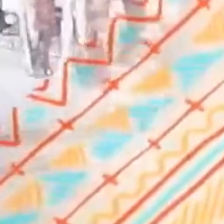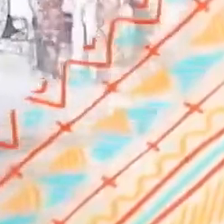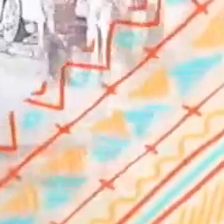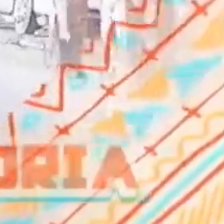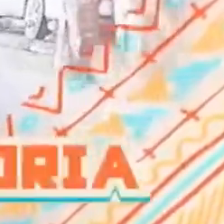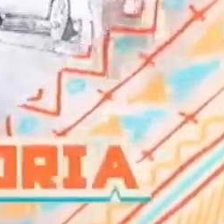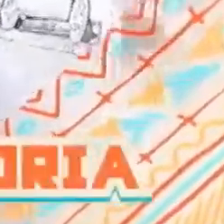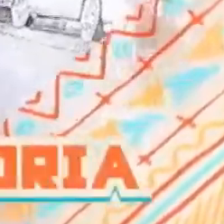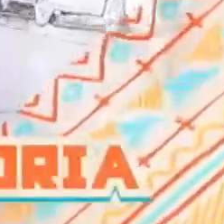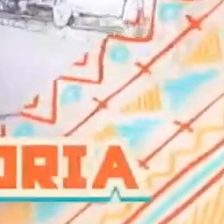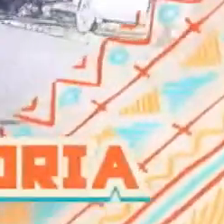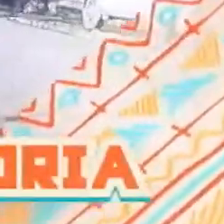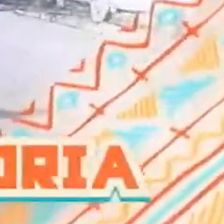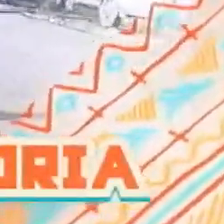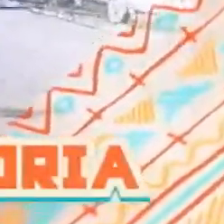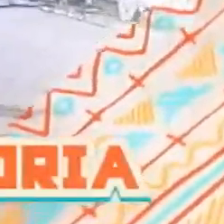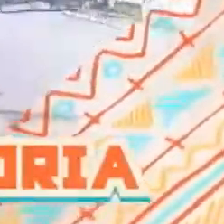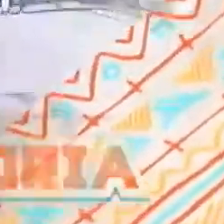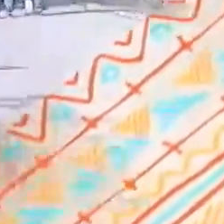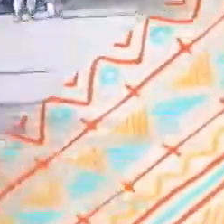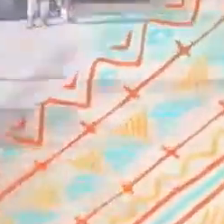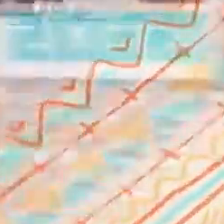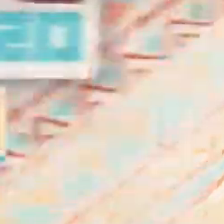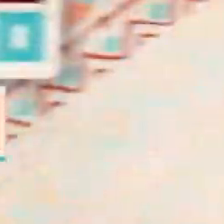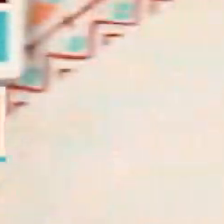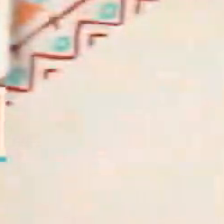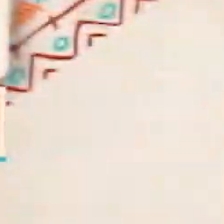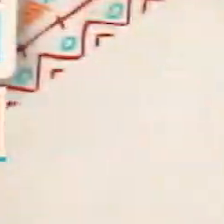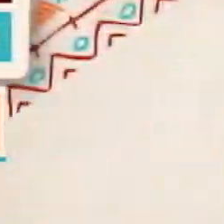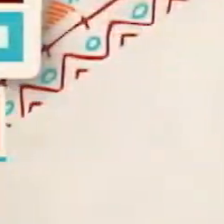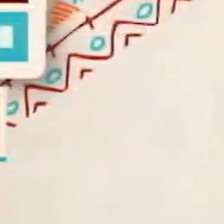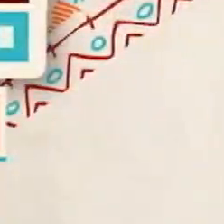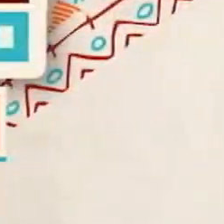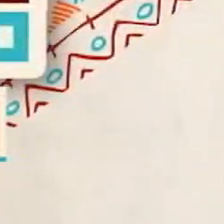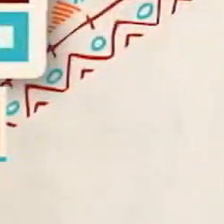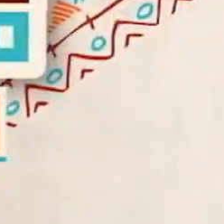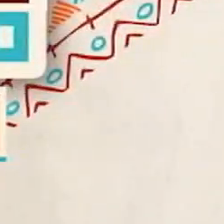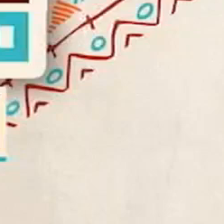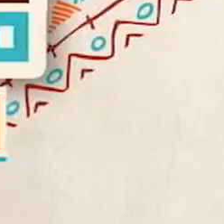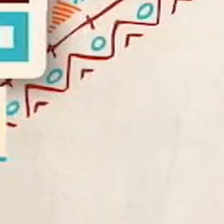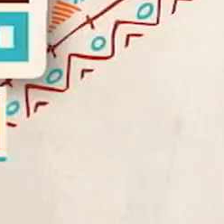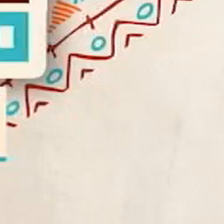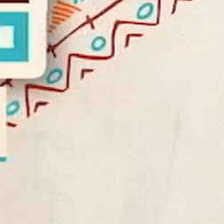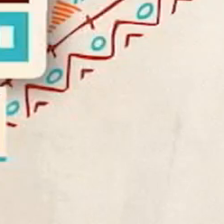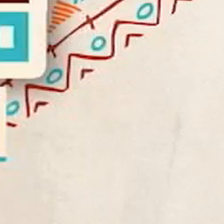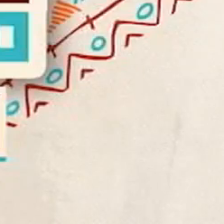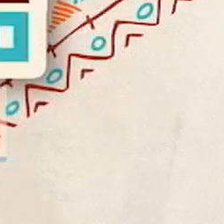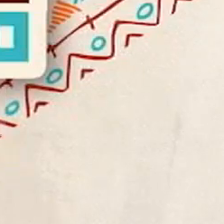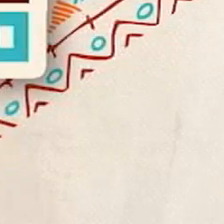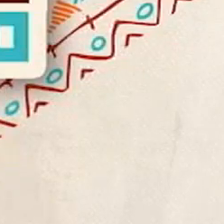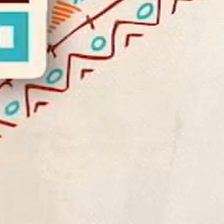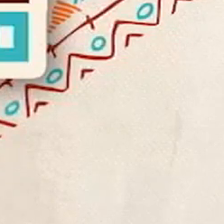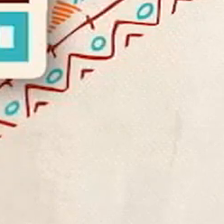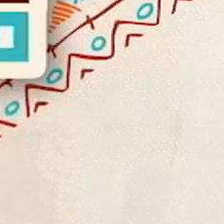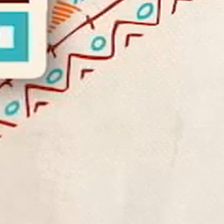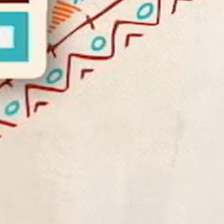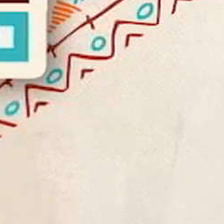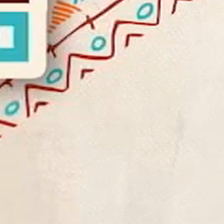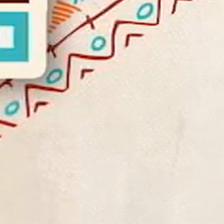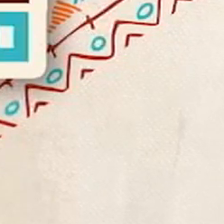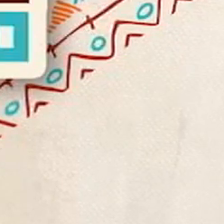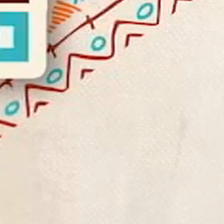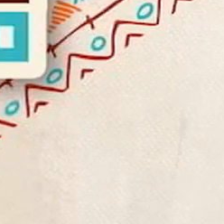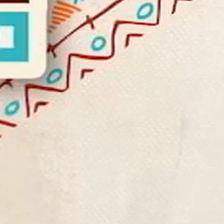Música, arte e historia el próximo 30 de agosto de 6:30 a 8:30 de la noche, con repetición